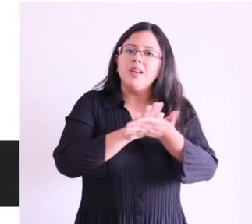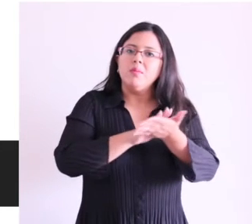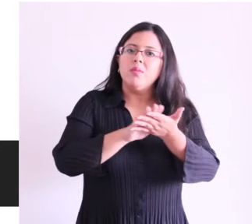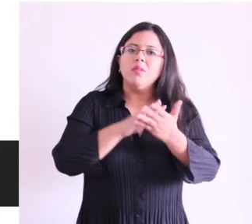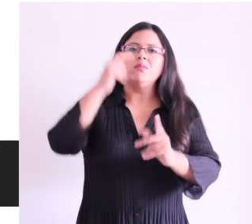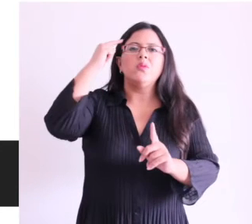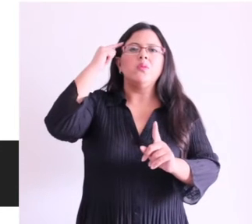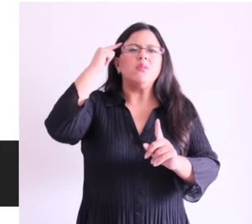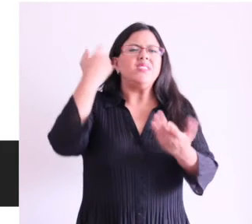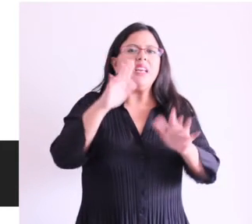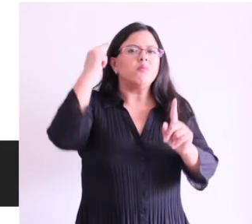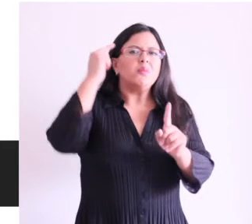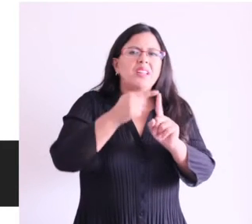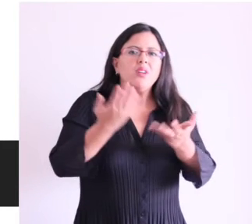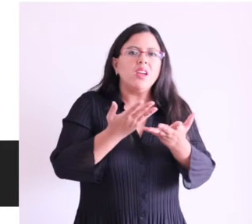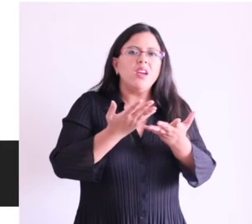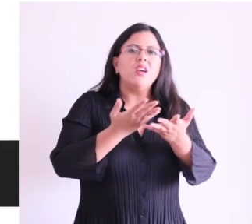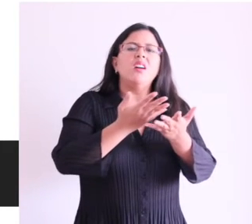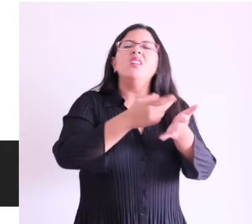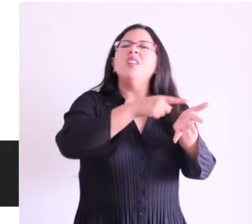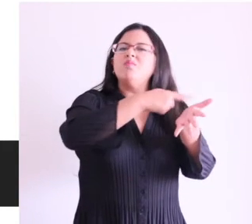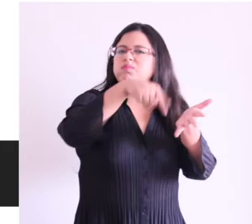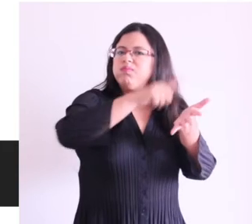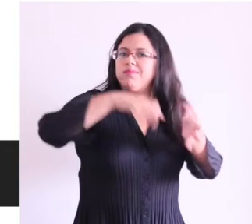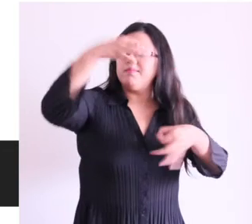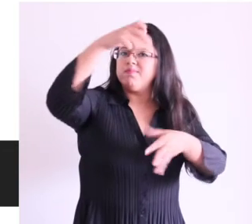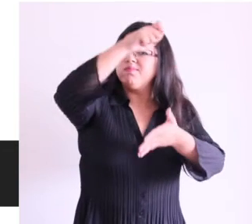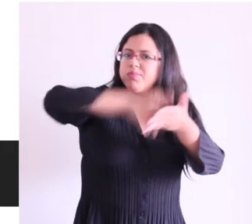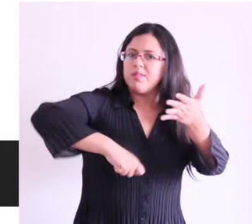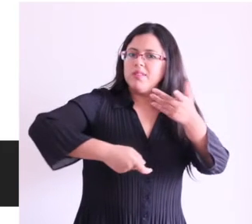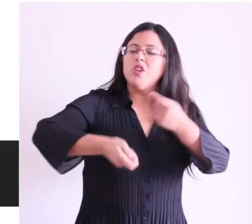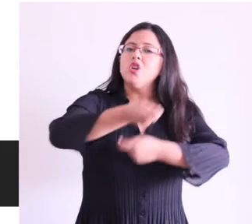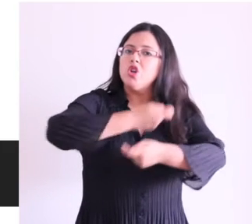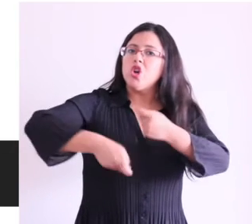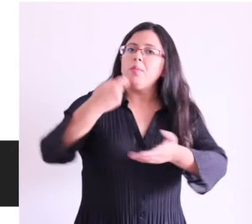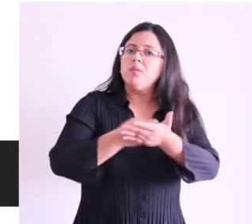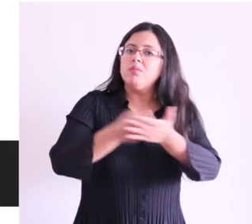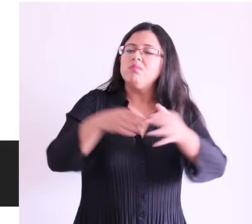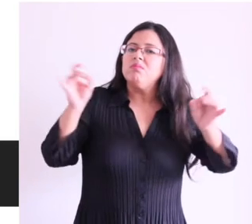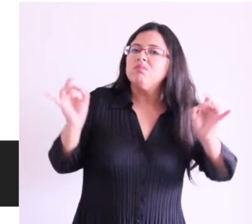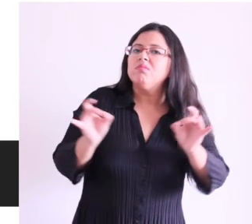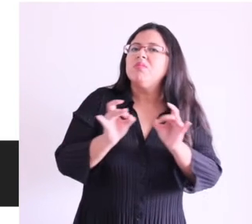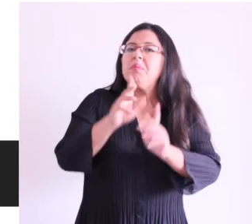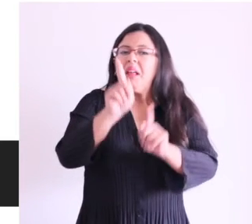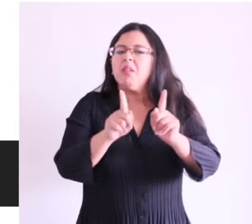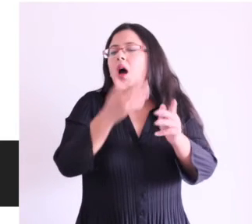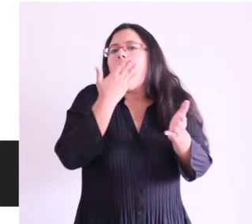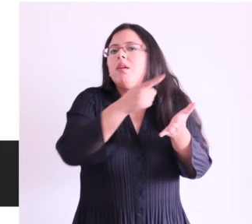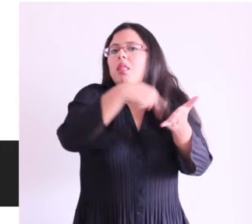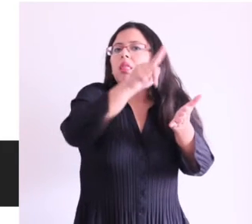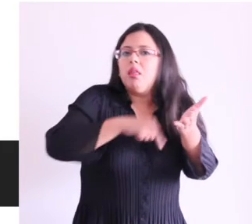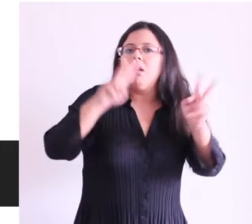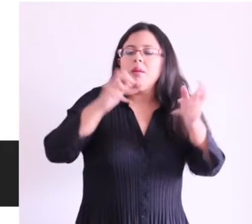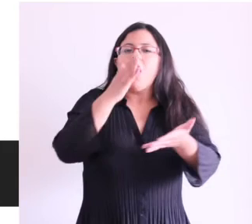ejemplo, poner fin a un contrato de compra-venta por medio de algún acto que tenga por objeto extinguir los derechos